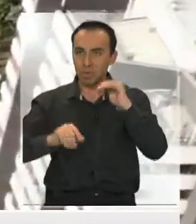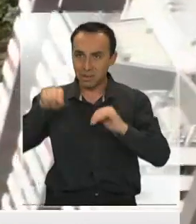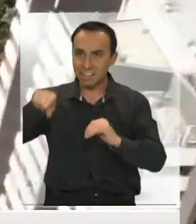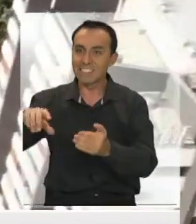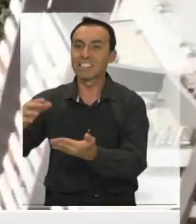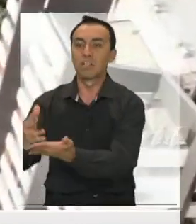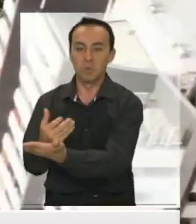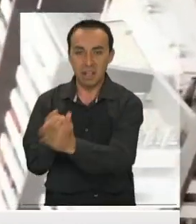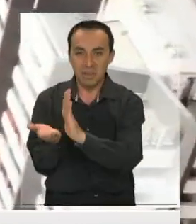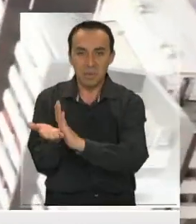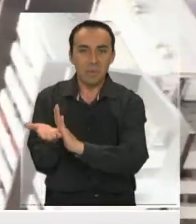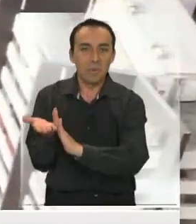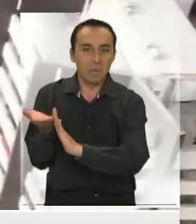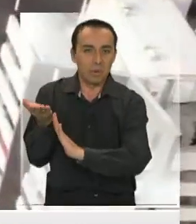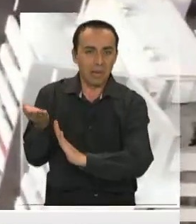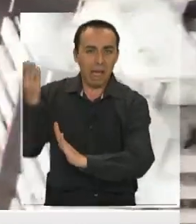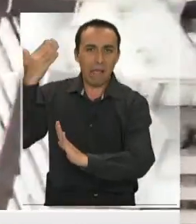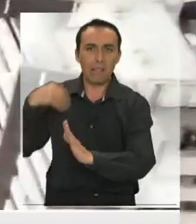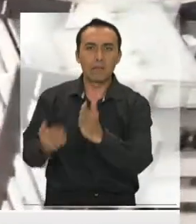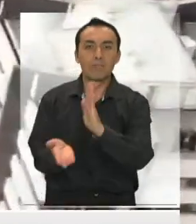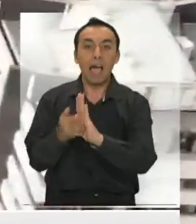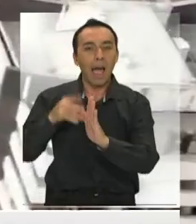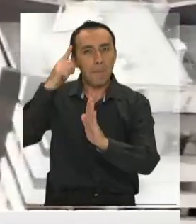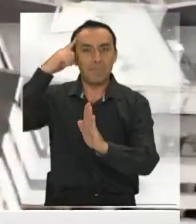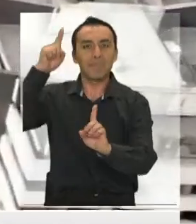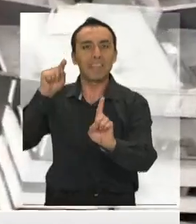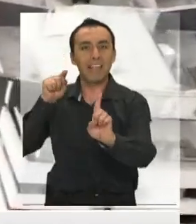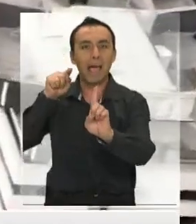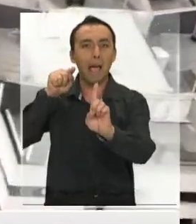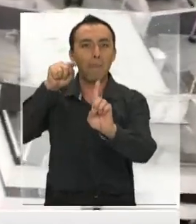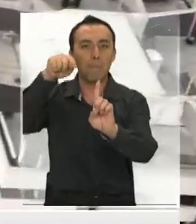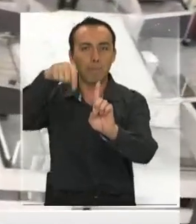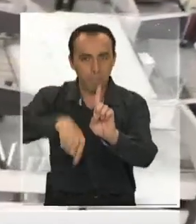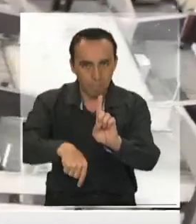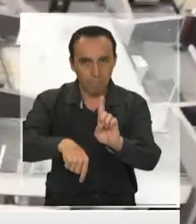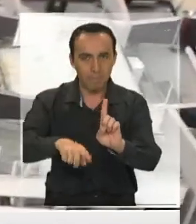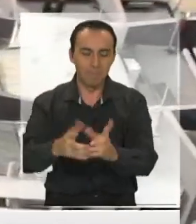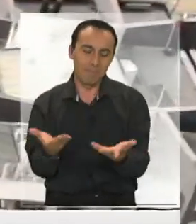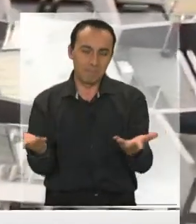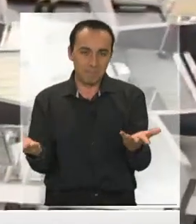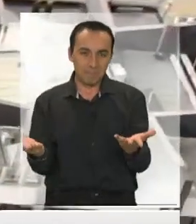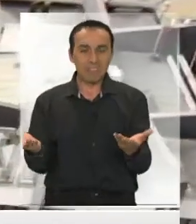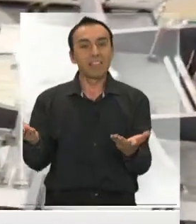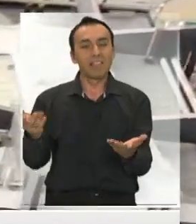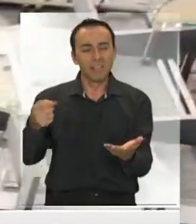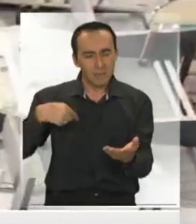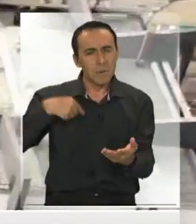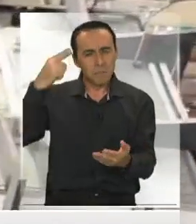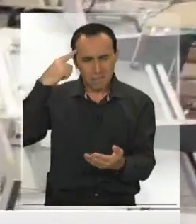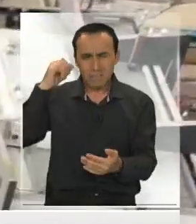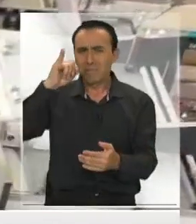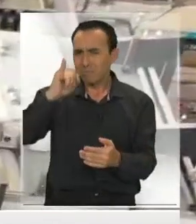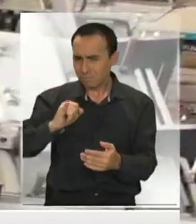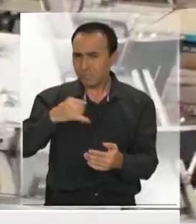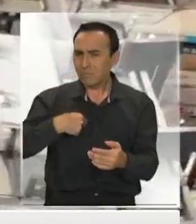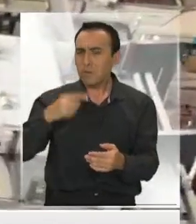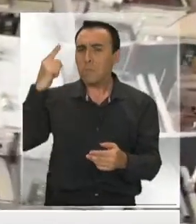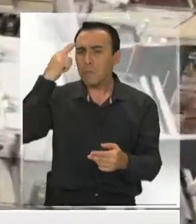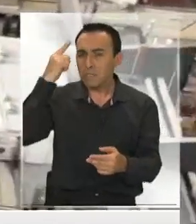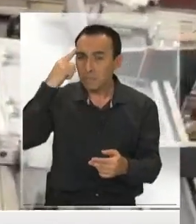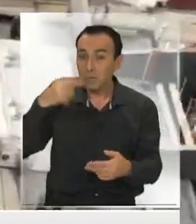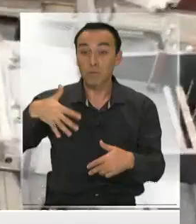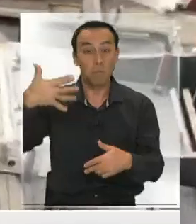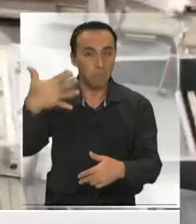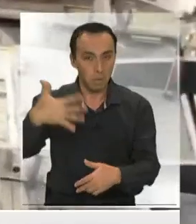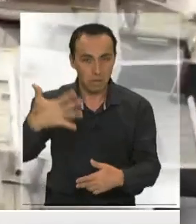salario ético que no prosperó como muchos estaban esperando. Pero sí, a mí me parece una reflexión súper interesante.